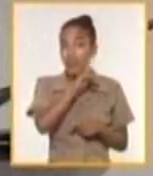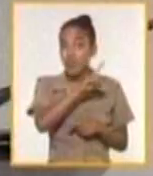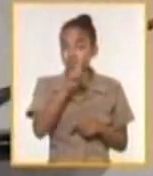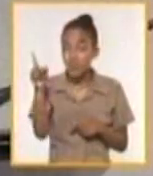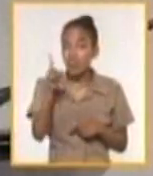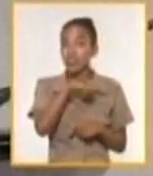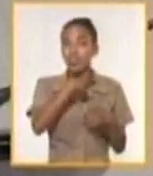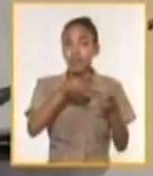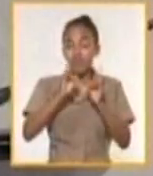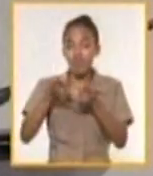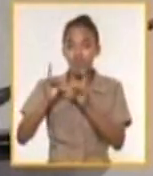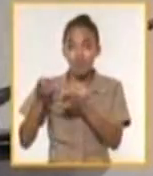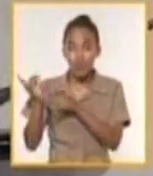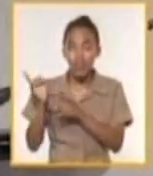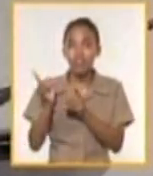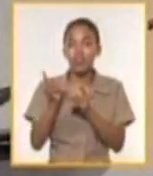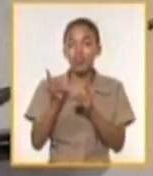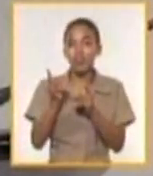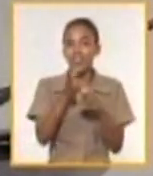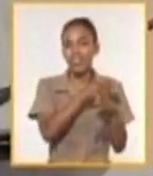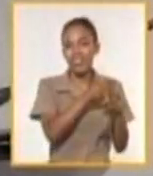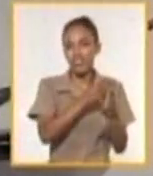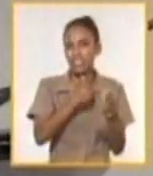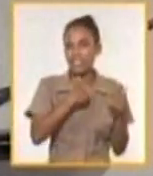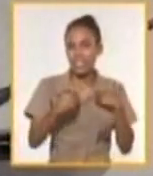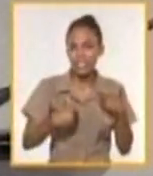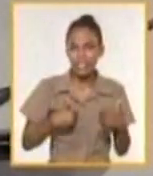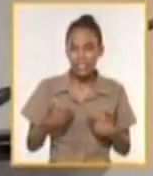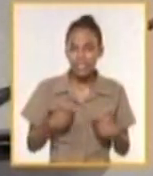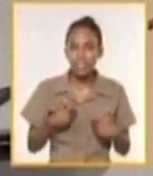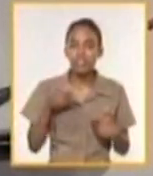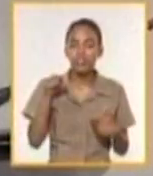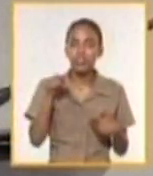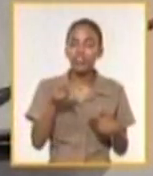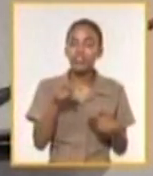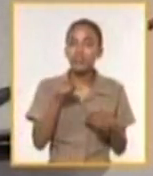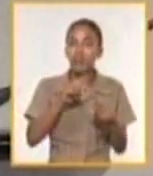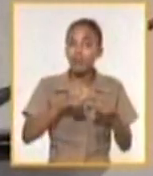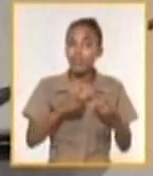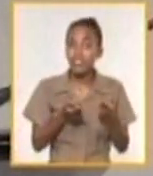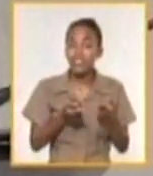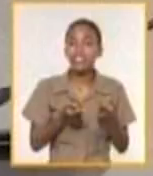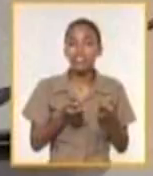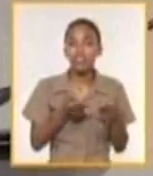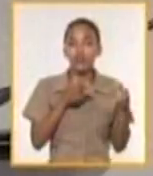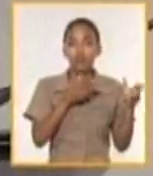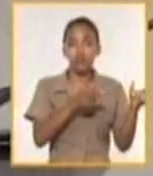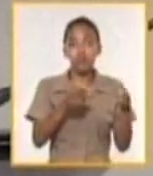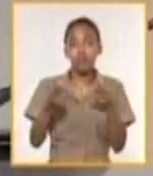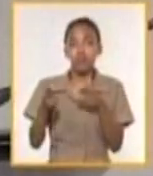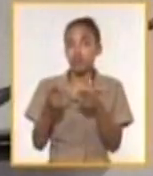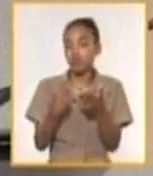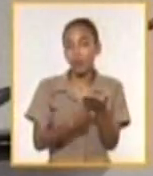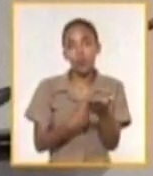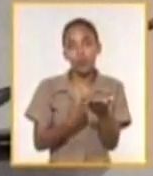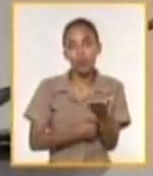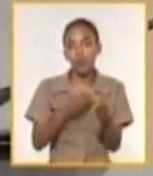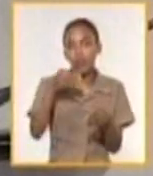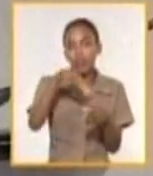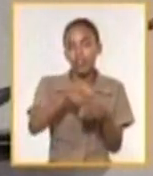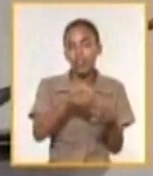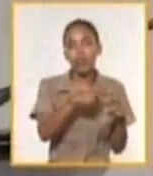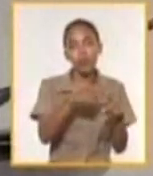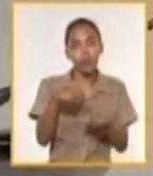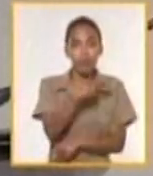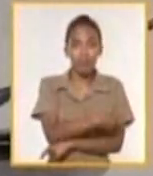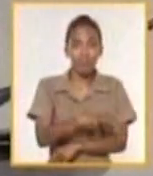hay decenas de heridos y es parte también de esas tragedias humanas que se viven en los tiempos modernos